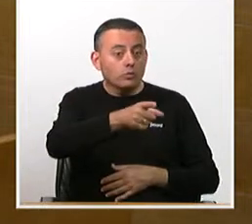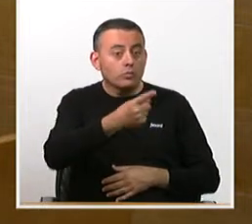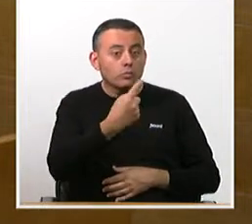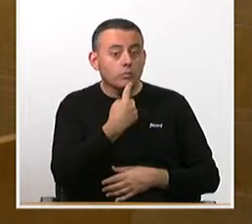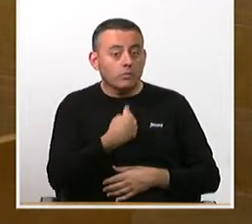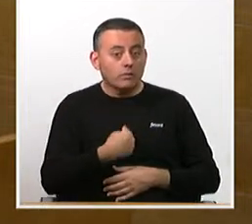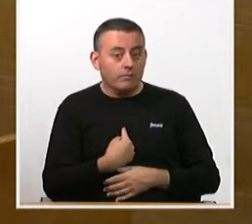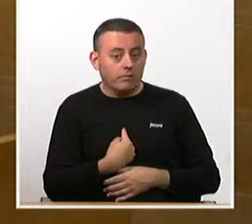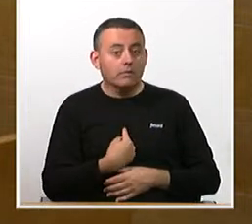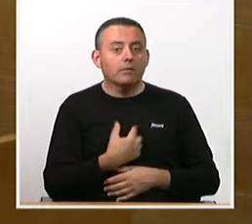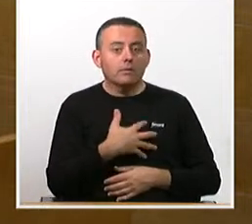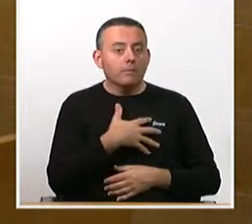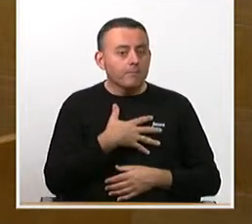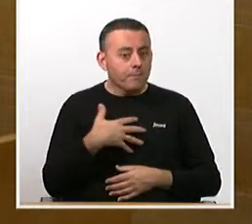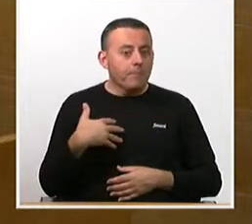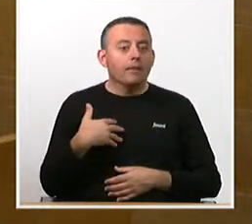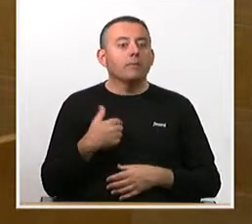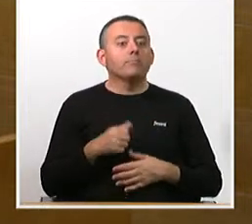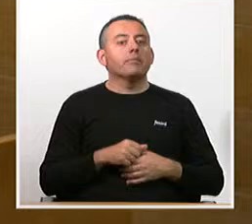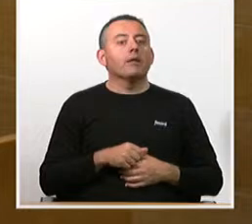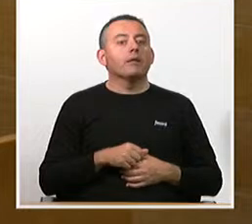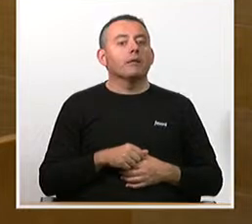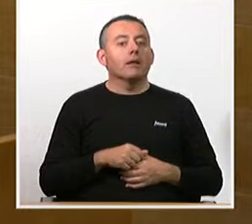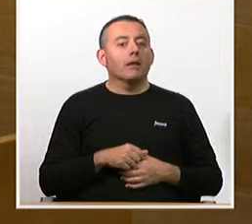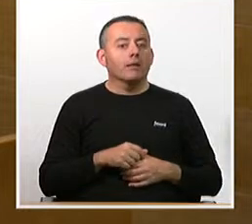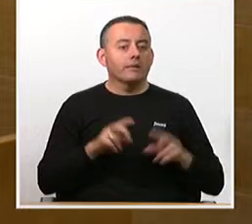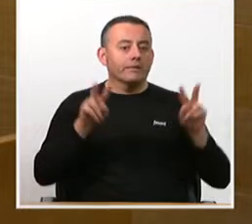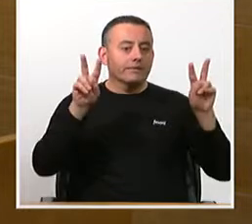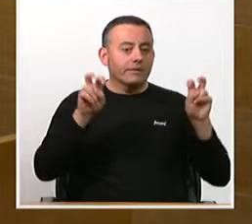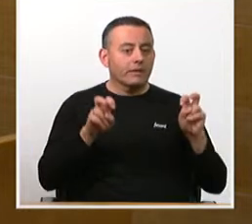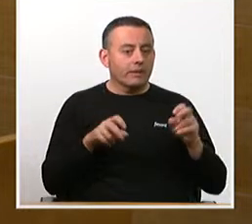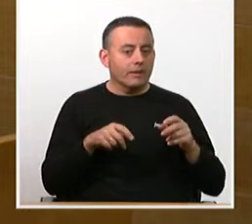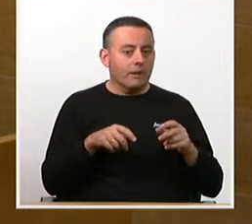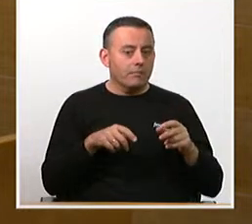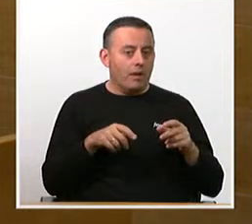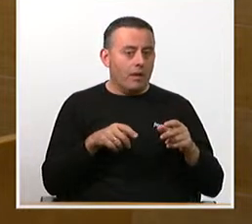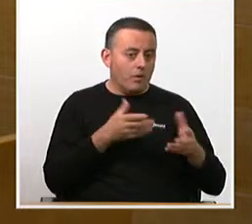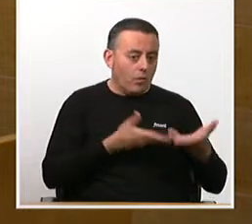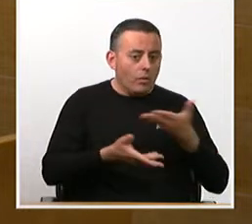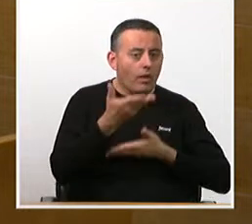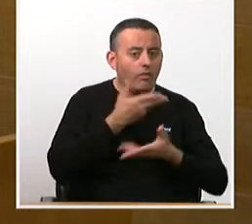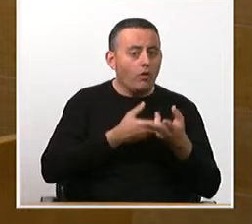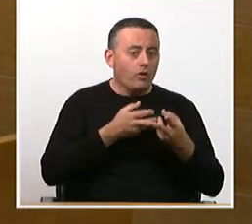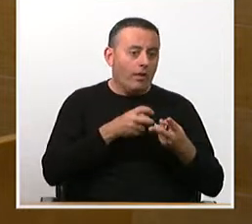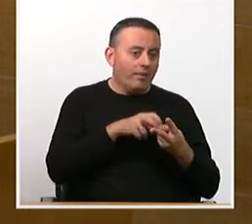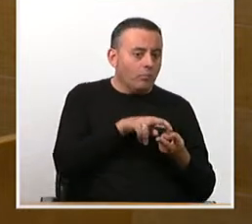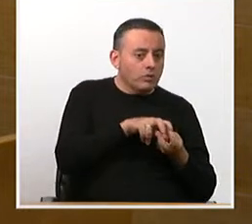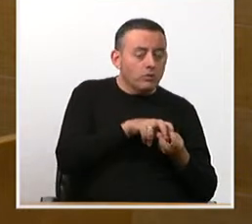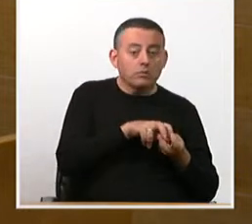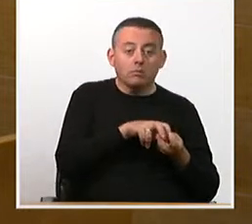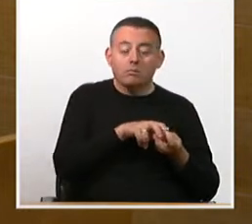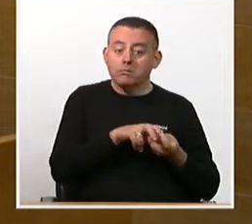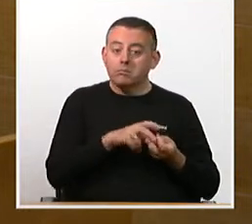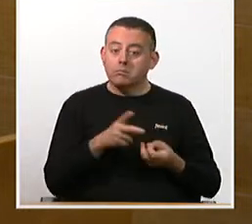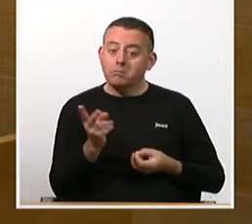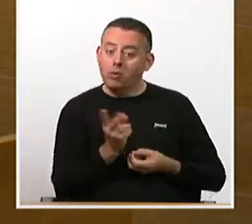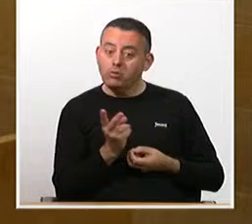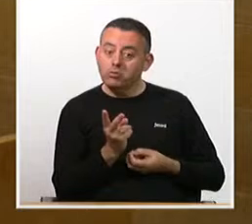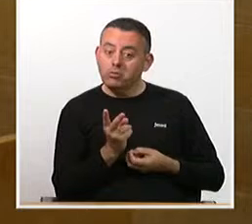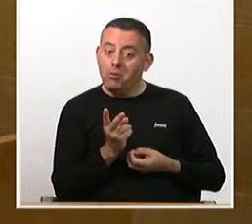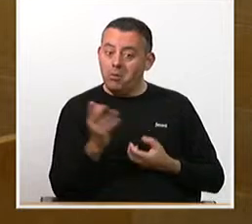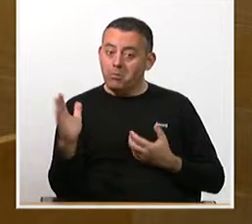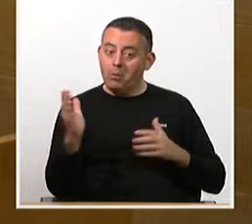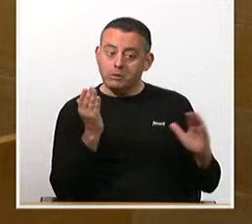iniciativas y que entre todos podamos hacer una gran puesta en común que creo que es de lo que se trata si entendido bien el sentido de las dos